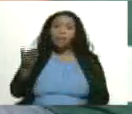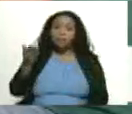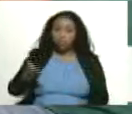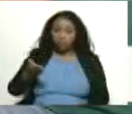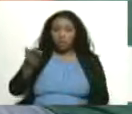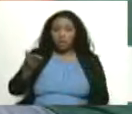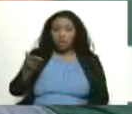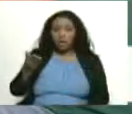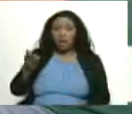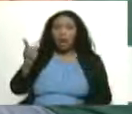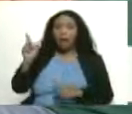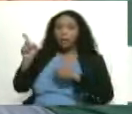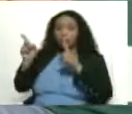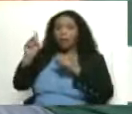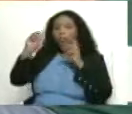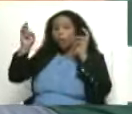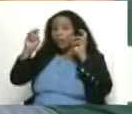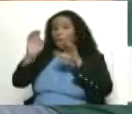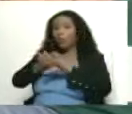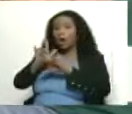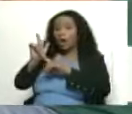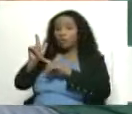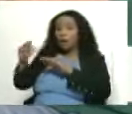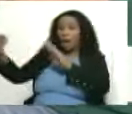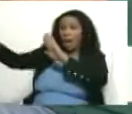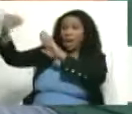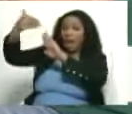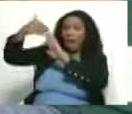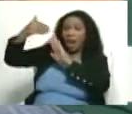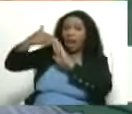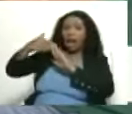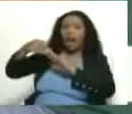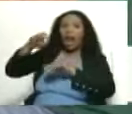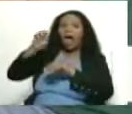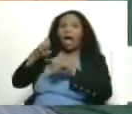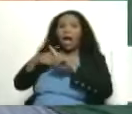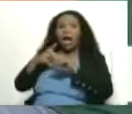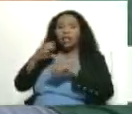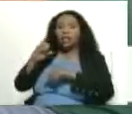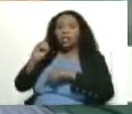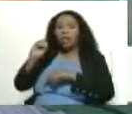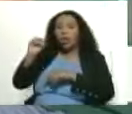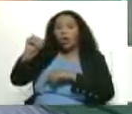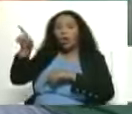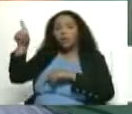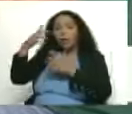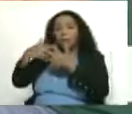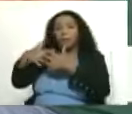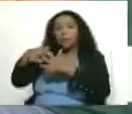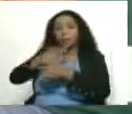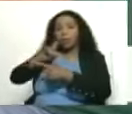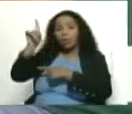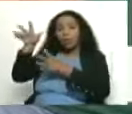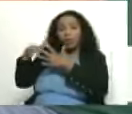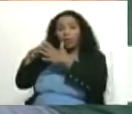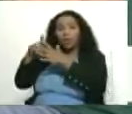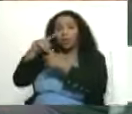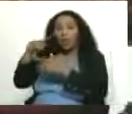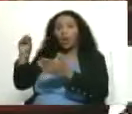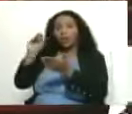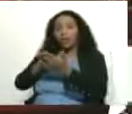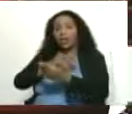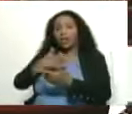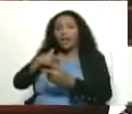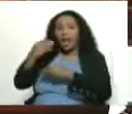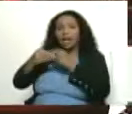este argumento porque la ofensiva que están lanzando la ExxonMobil desde el 2015 es porque creen que estamos nuevamente en un momento